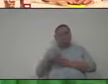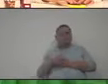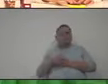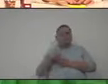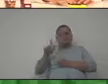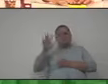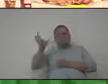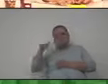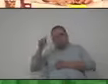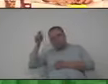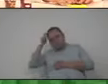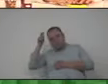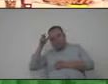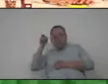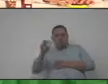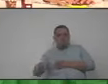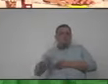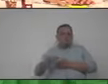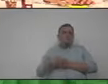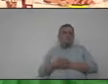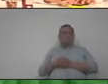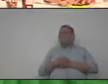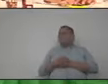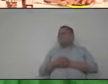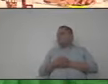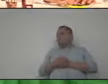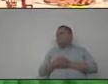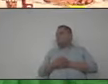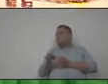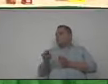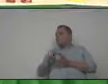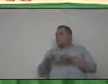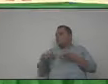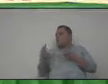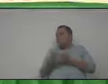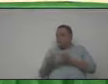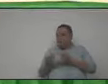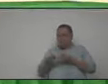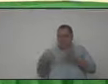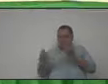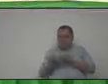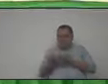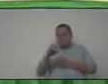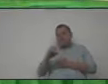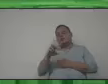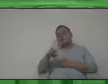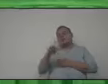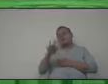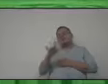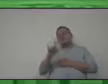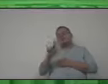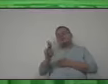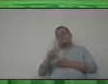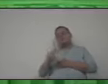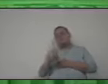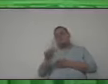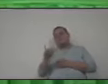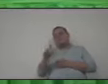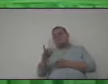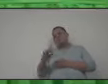de Monterrey como del sur. Ya hicimos unas mesas de trabajo con Vital, con OptiSalud para que mejorar. Y